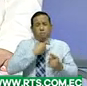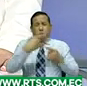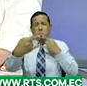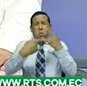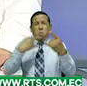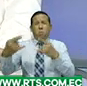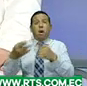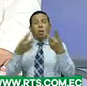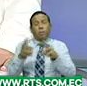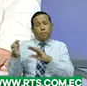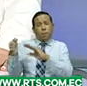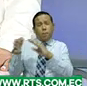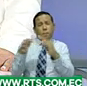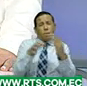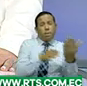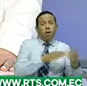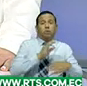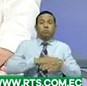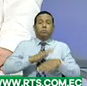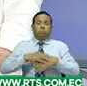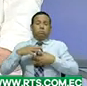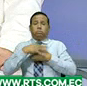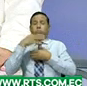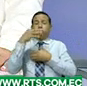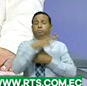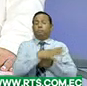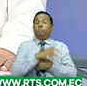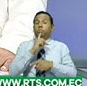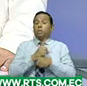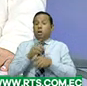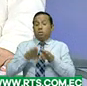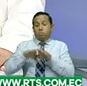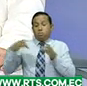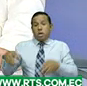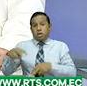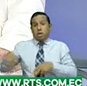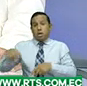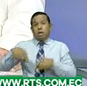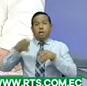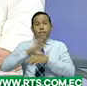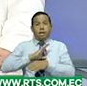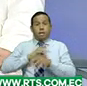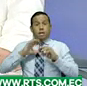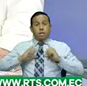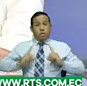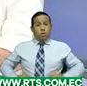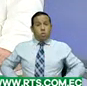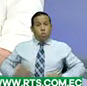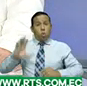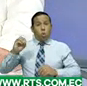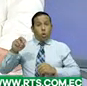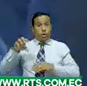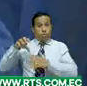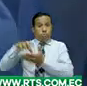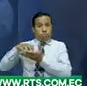del COVID-19. Así lo confirma la Mesa Técnica de Salud del COE Cantonal. Escuchemos.